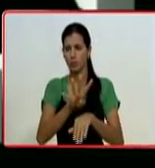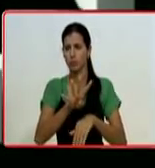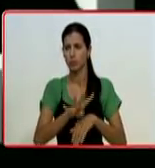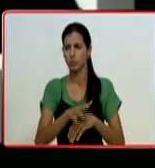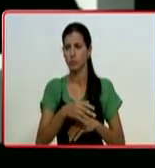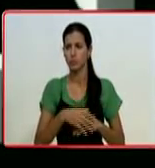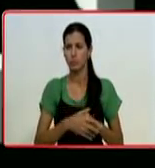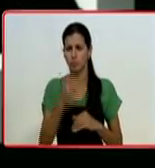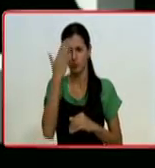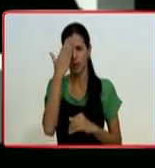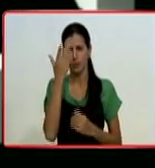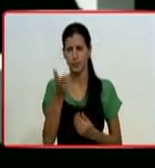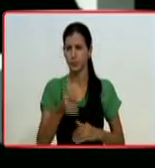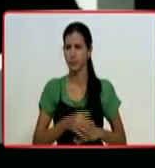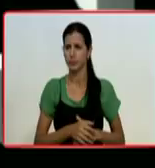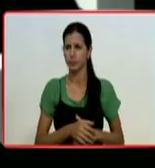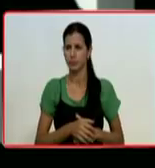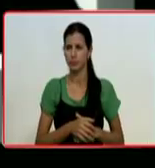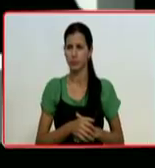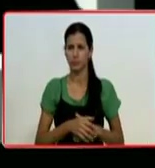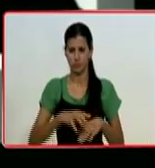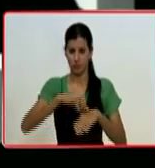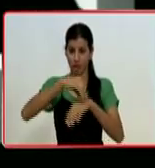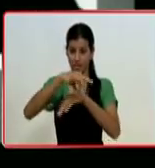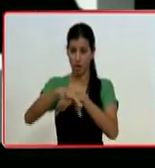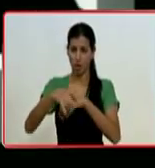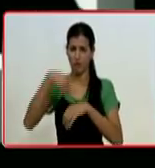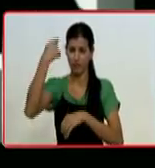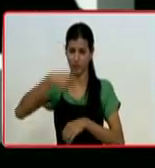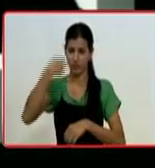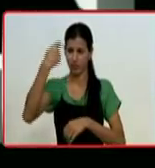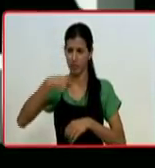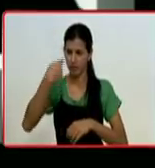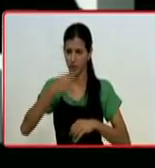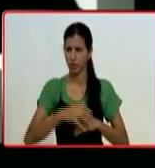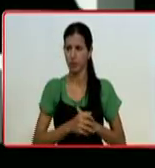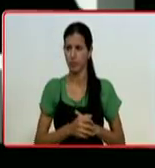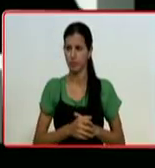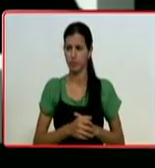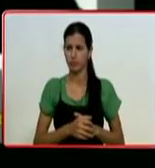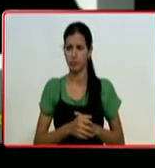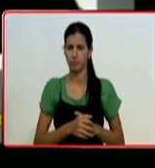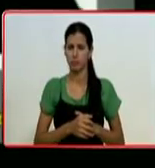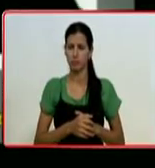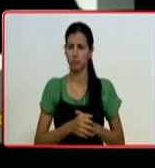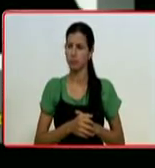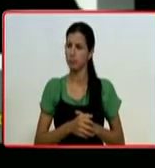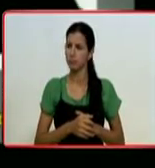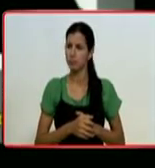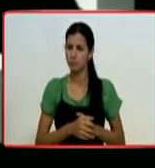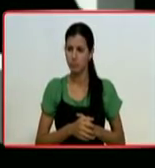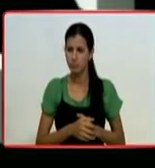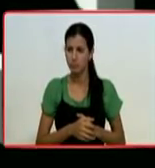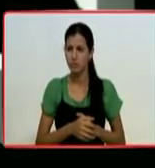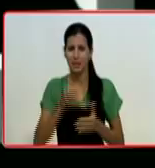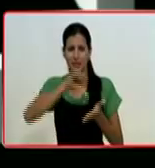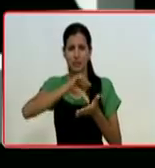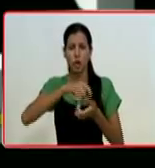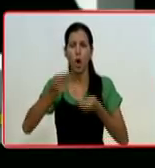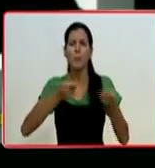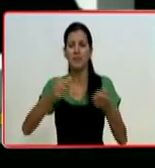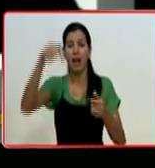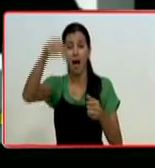¿sabes? ¿Devolvió dónde? Donde le comenté, en el centro comercial que está en construcción, que es centro comercial abajo